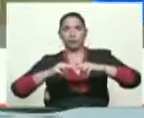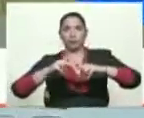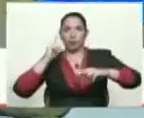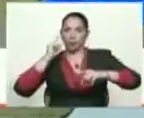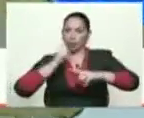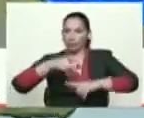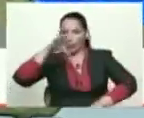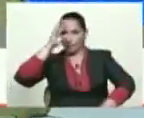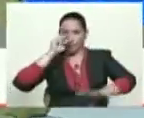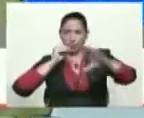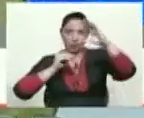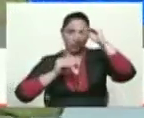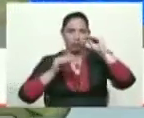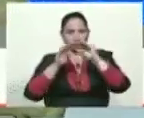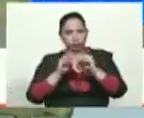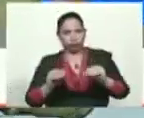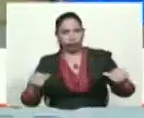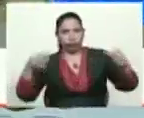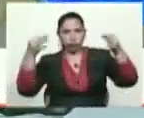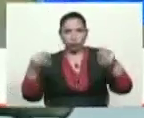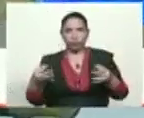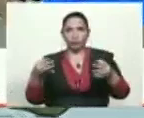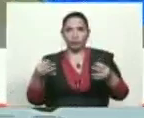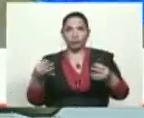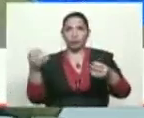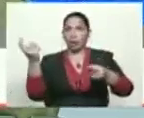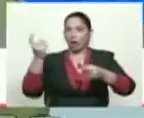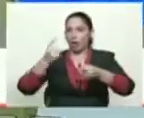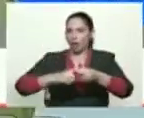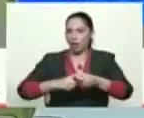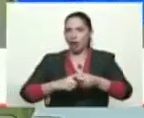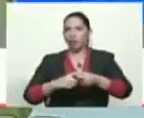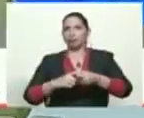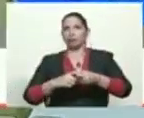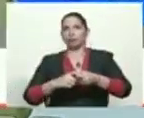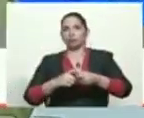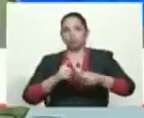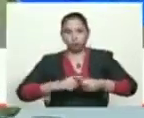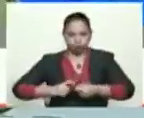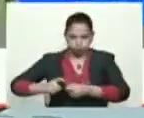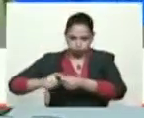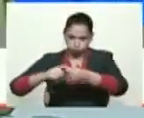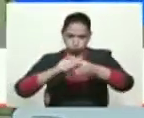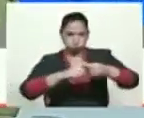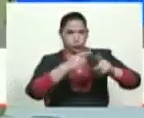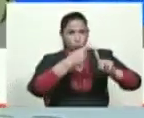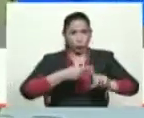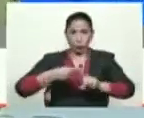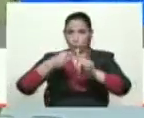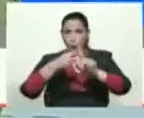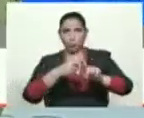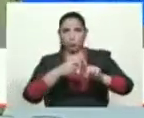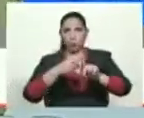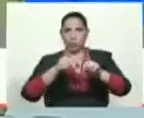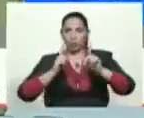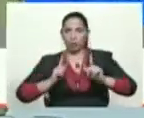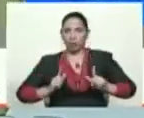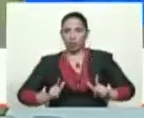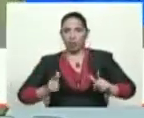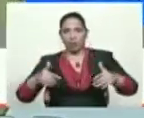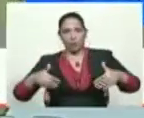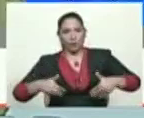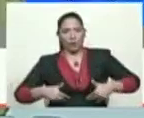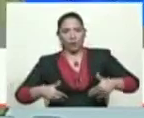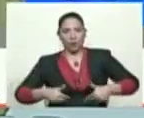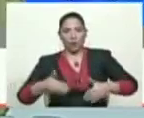en el terreno de la realidad y agregar agregar y debe descansar en el esfuerzo compartido con